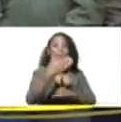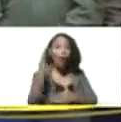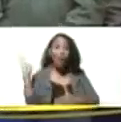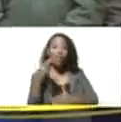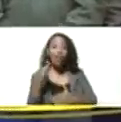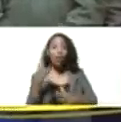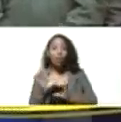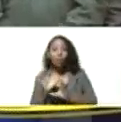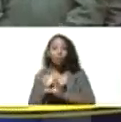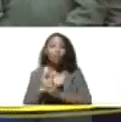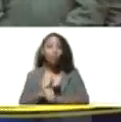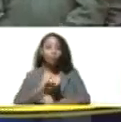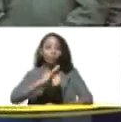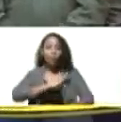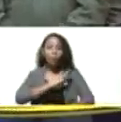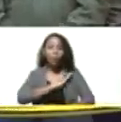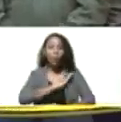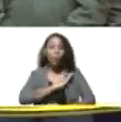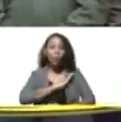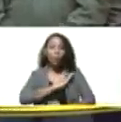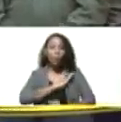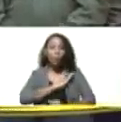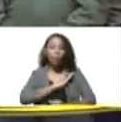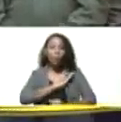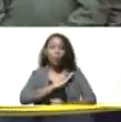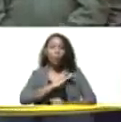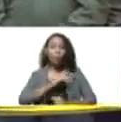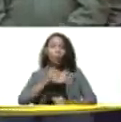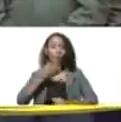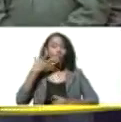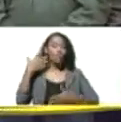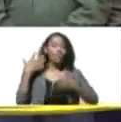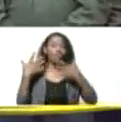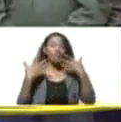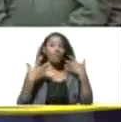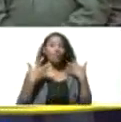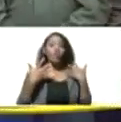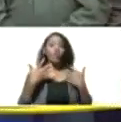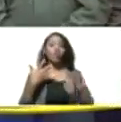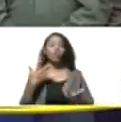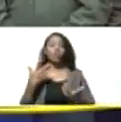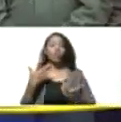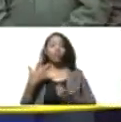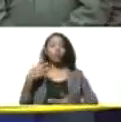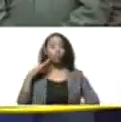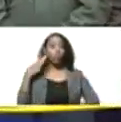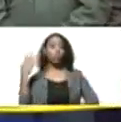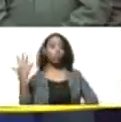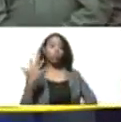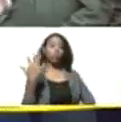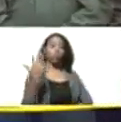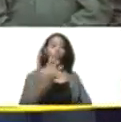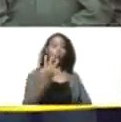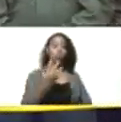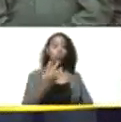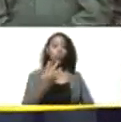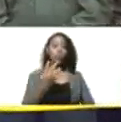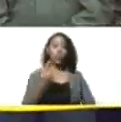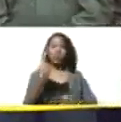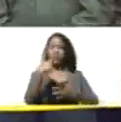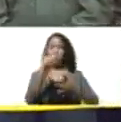de posesión llena de lujos, de pompa, de